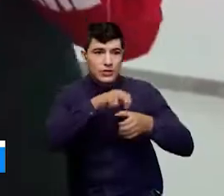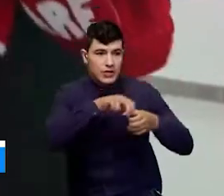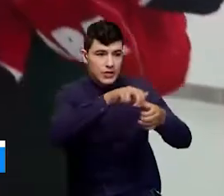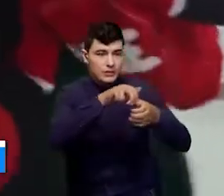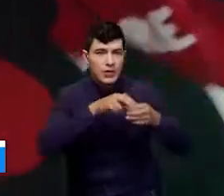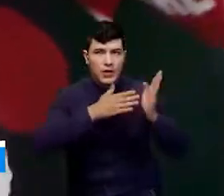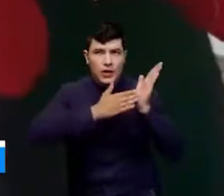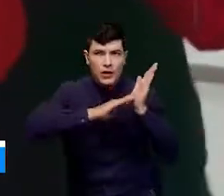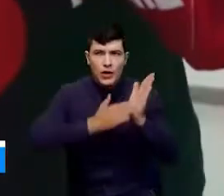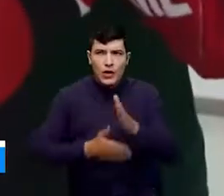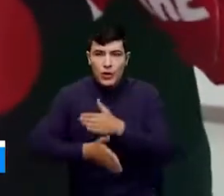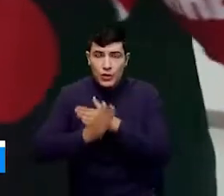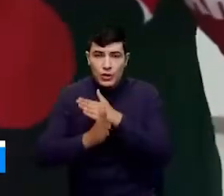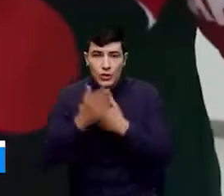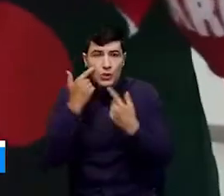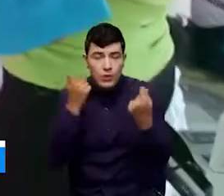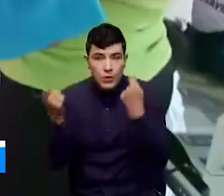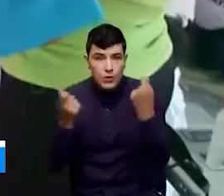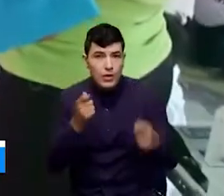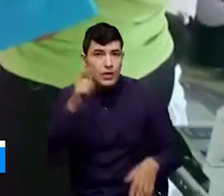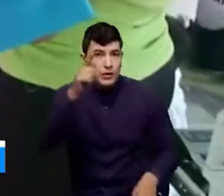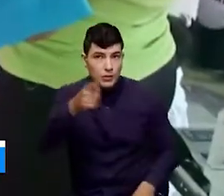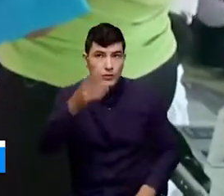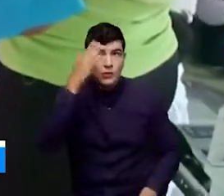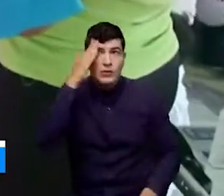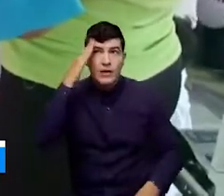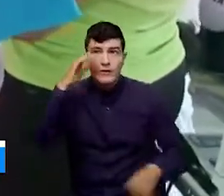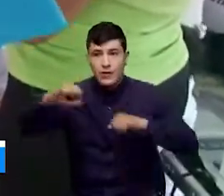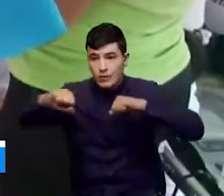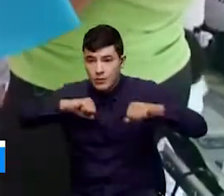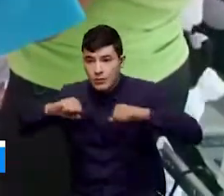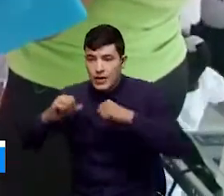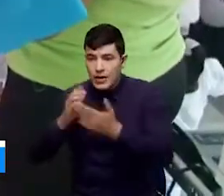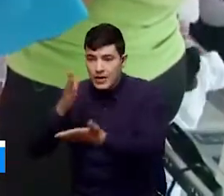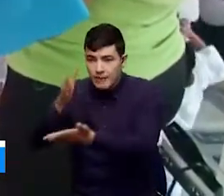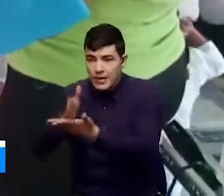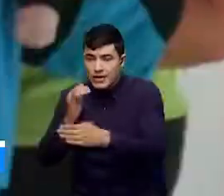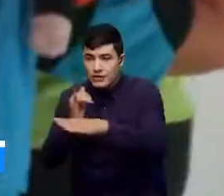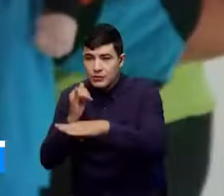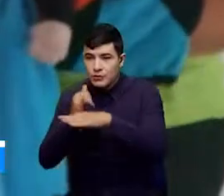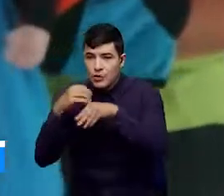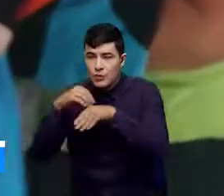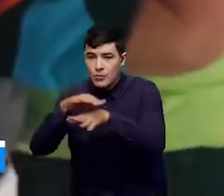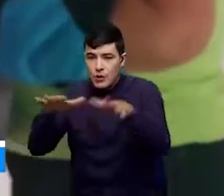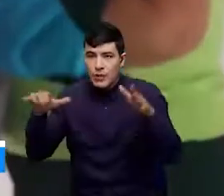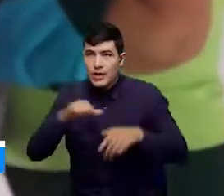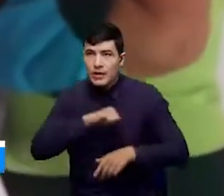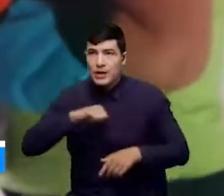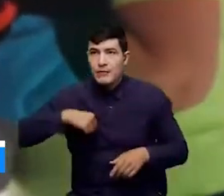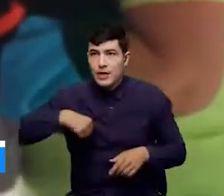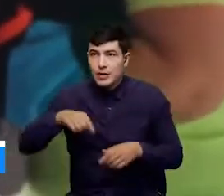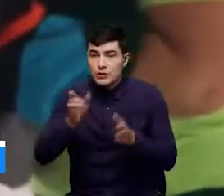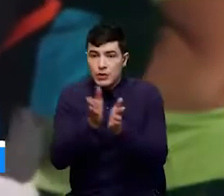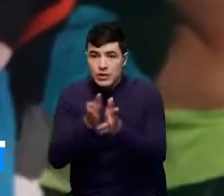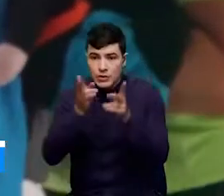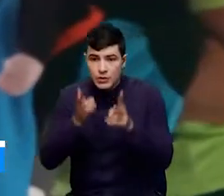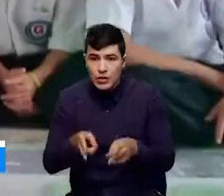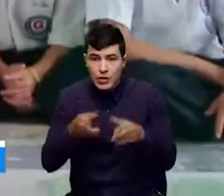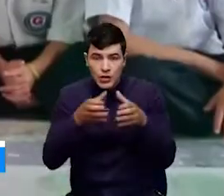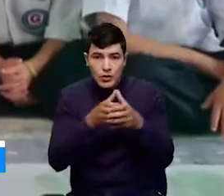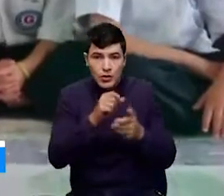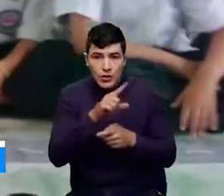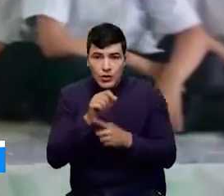Blanca continúa con la estrategia Saber Moverse, llegando a instituciones públicas y privadas del municipio, donde los estudiantes de preescolar a 11